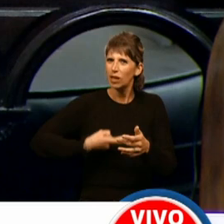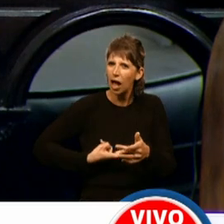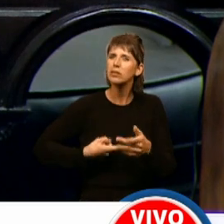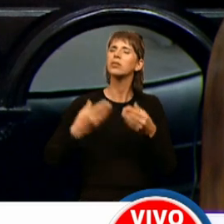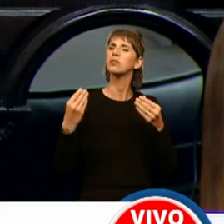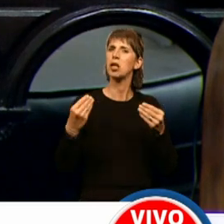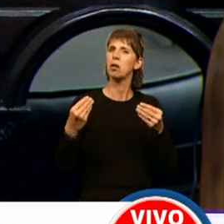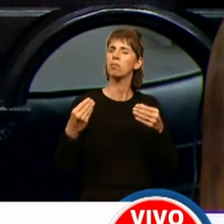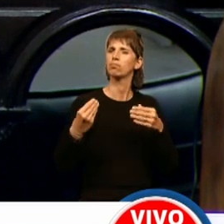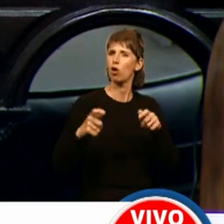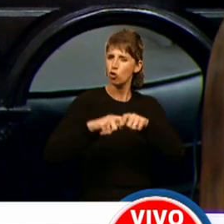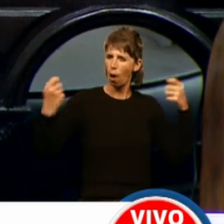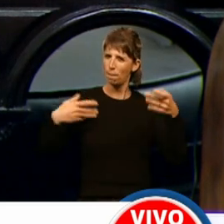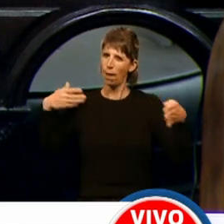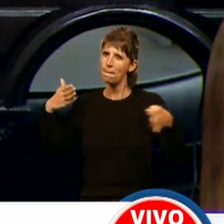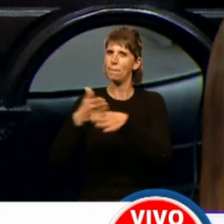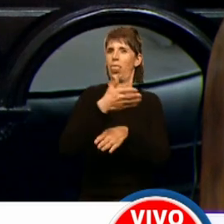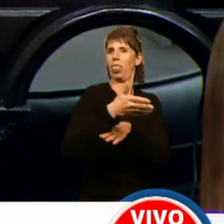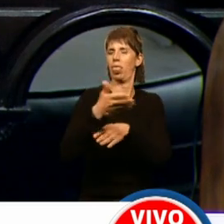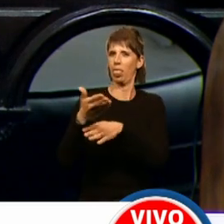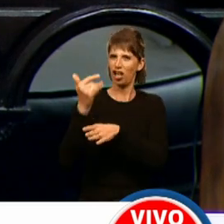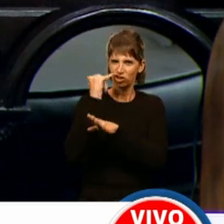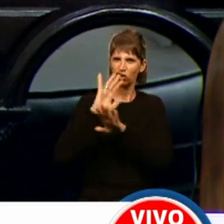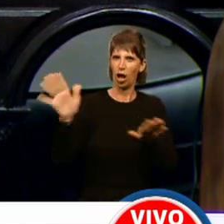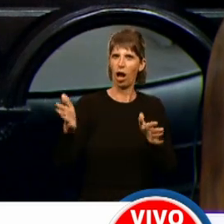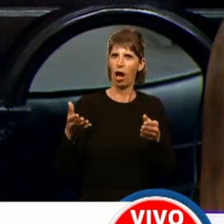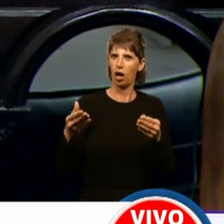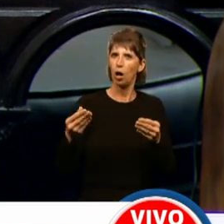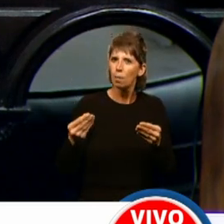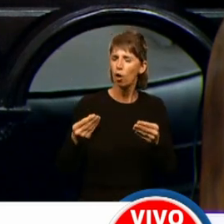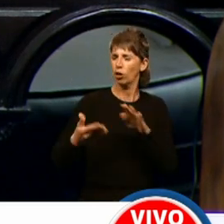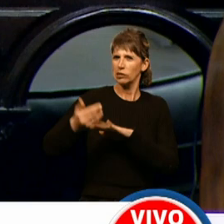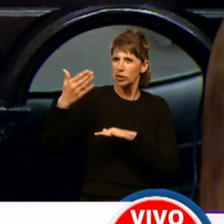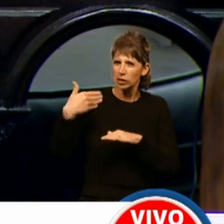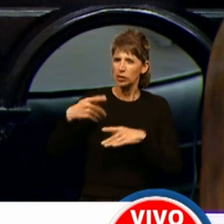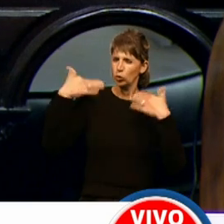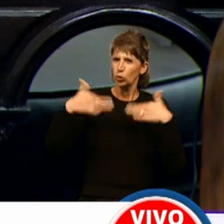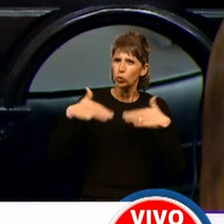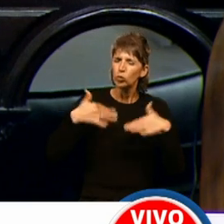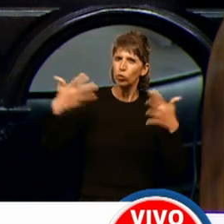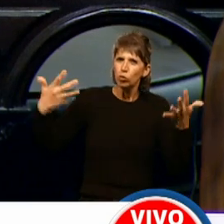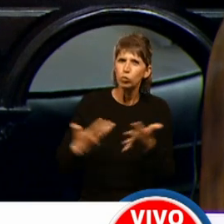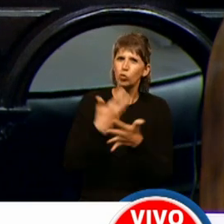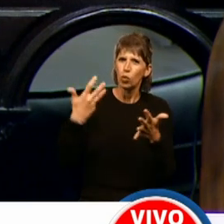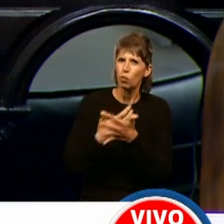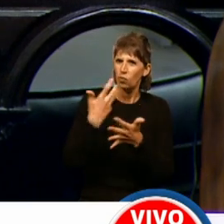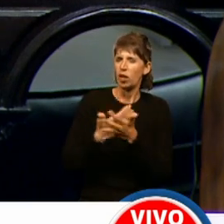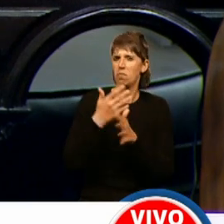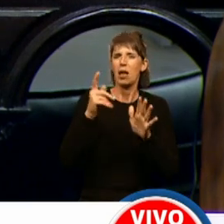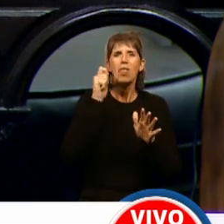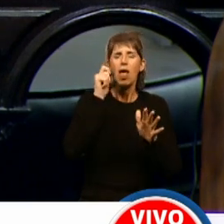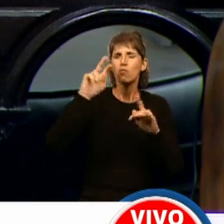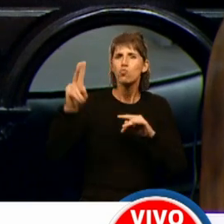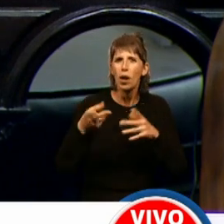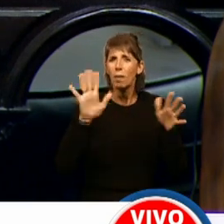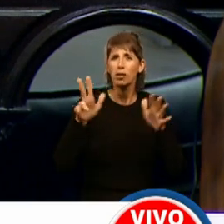frontera de esa condena que llevan marcada fuego de ese promedio de vida 35 40